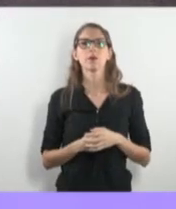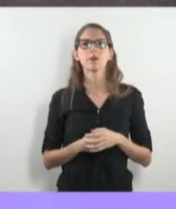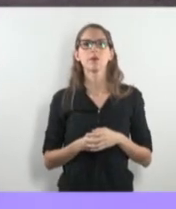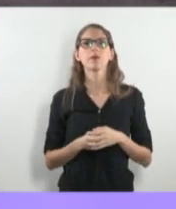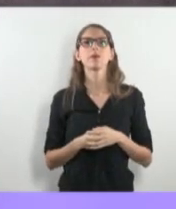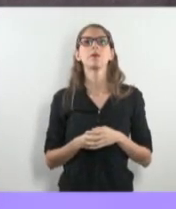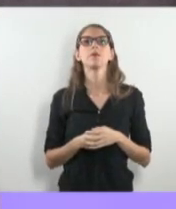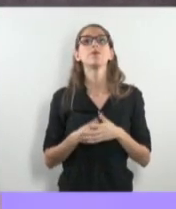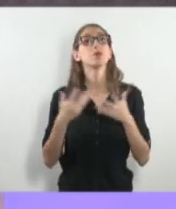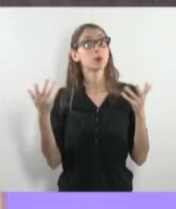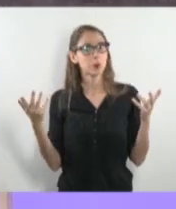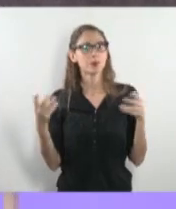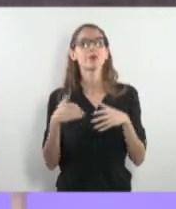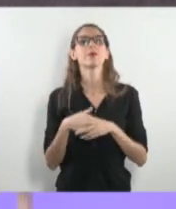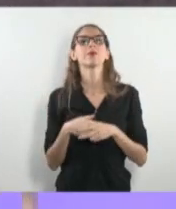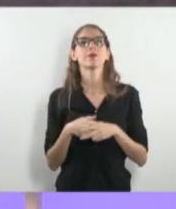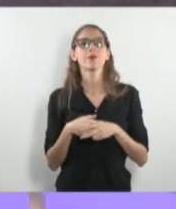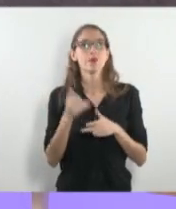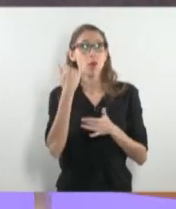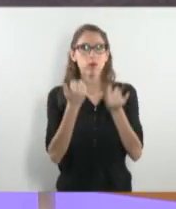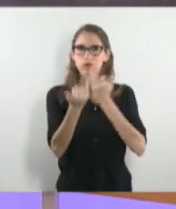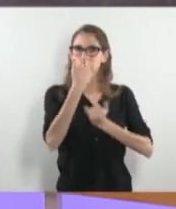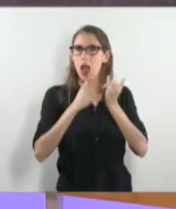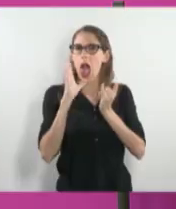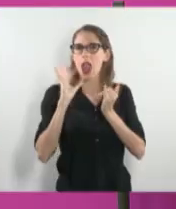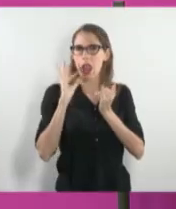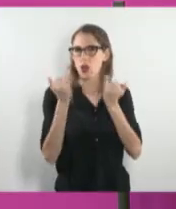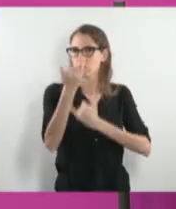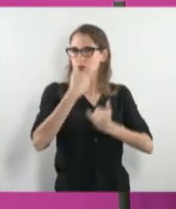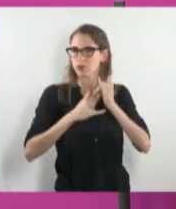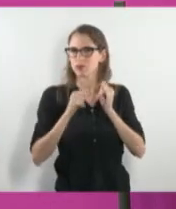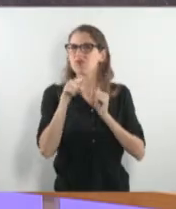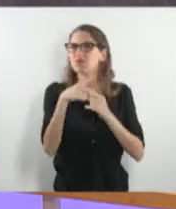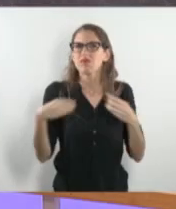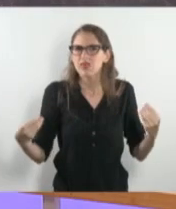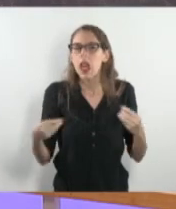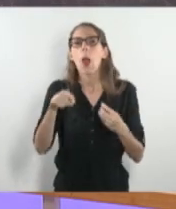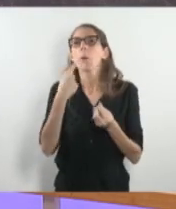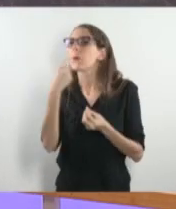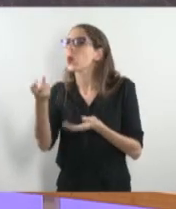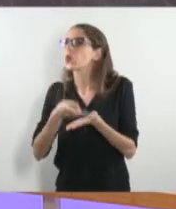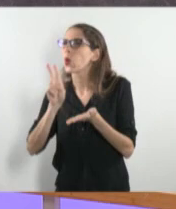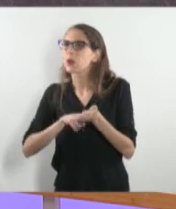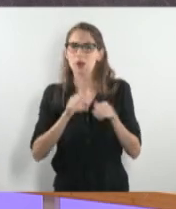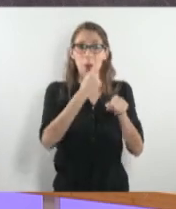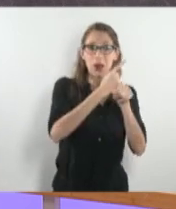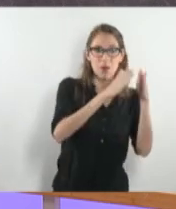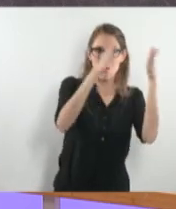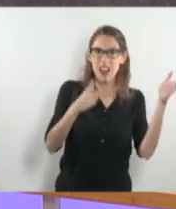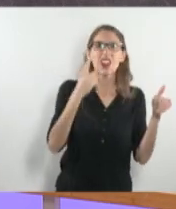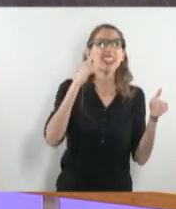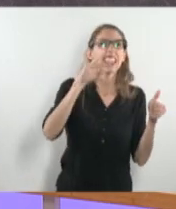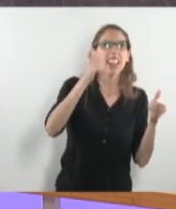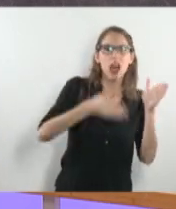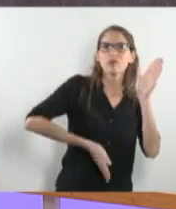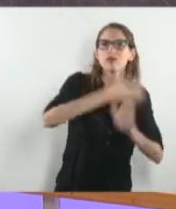Bien, ya adentrados un poco, ¿no?, en el mundo del Martín Fierro, volver un poco con esta pregunta de la ida y la vuelta, esto que decías vos que,